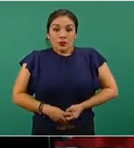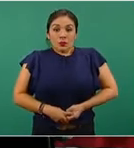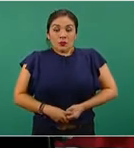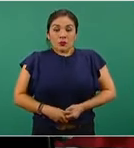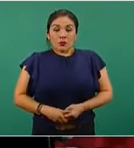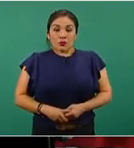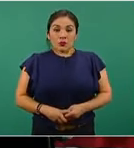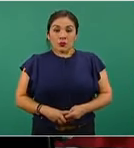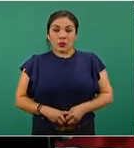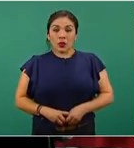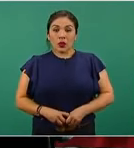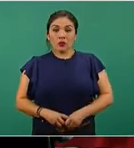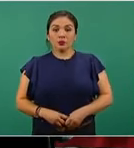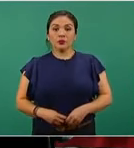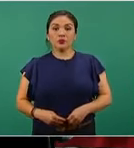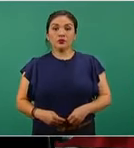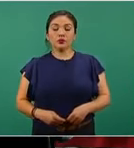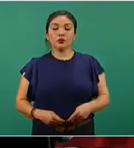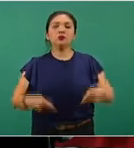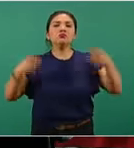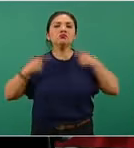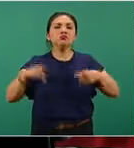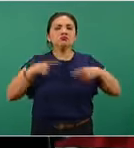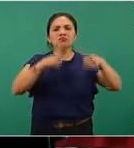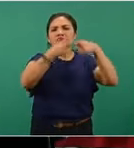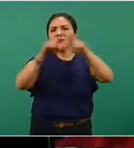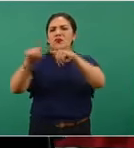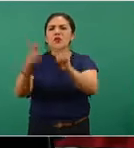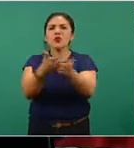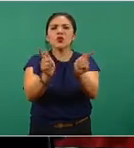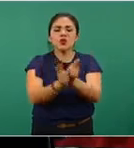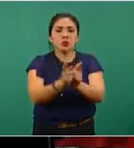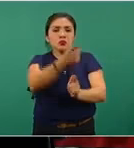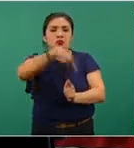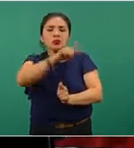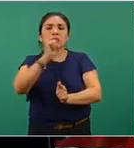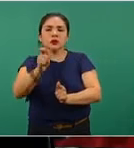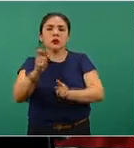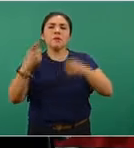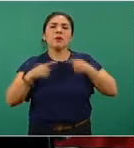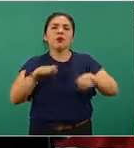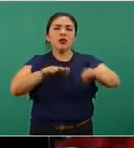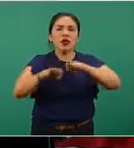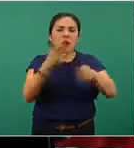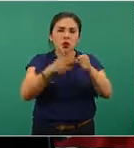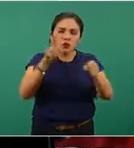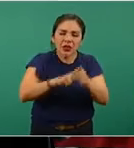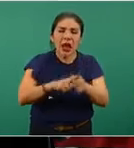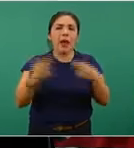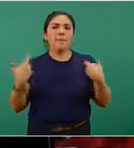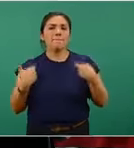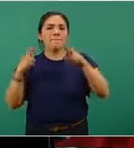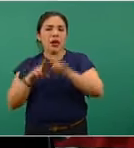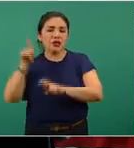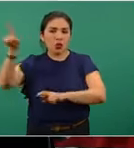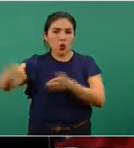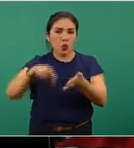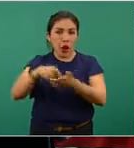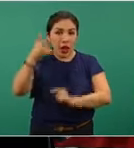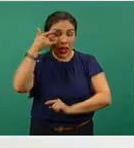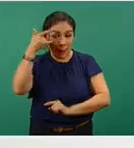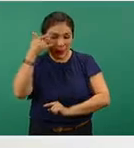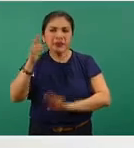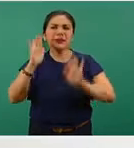El desglose por las distintas poblaciones: personal de salud, personal educativo, solo en Campeche,